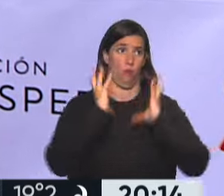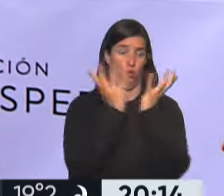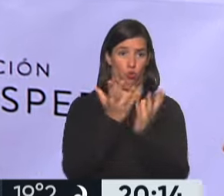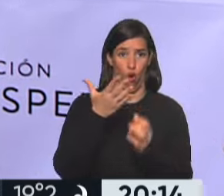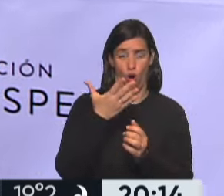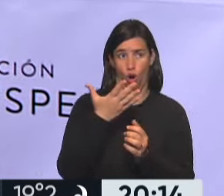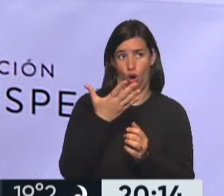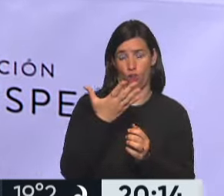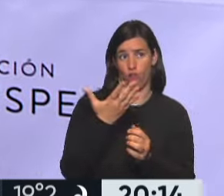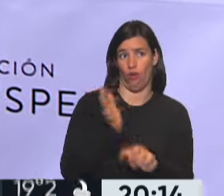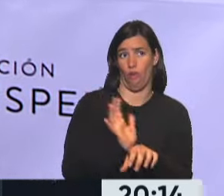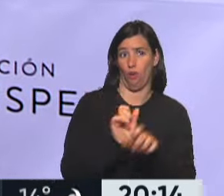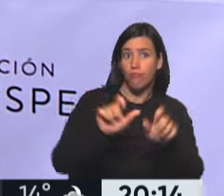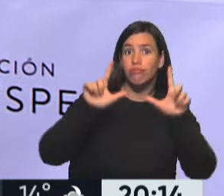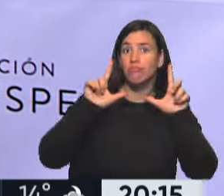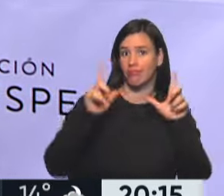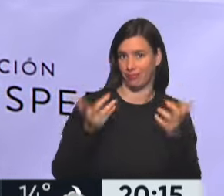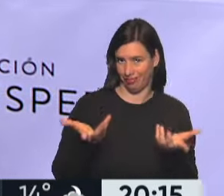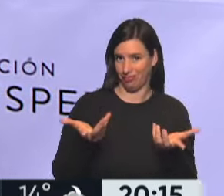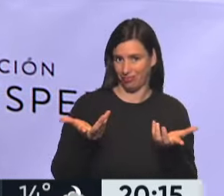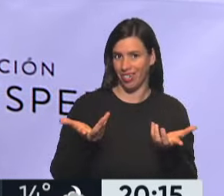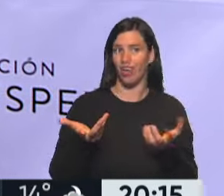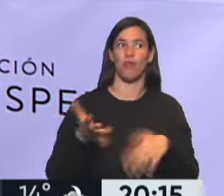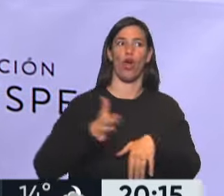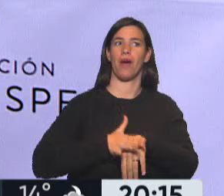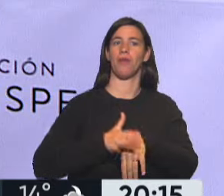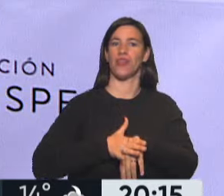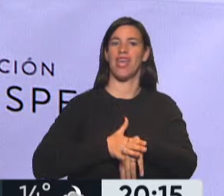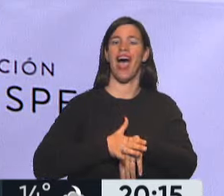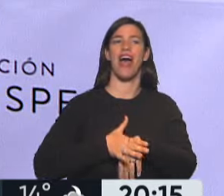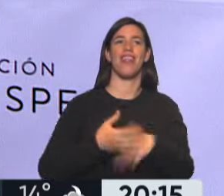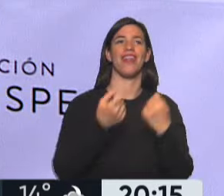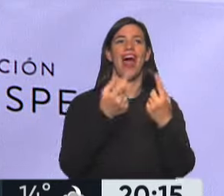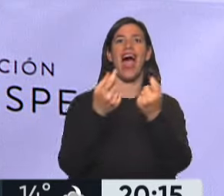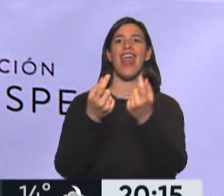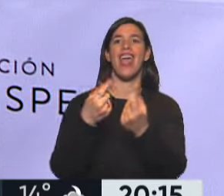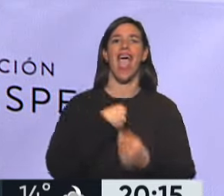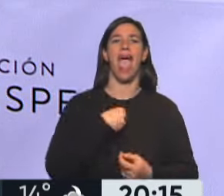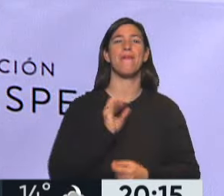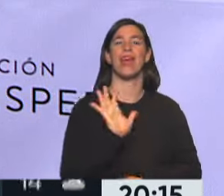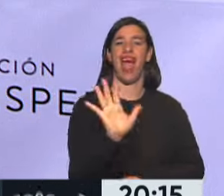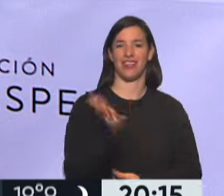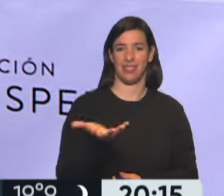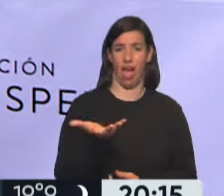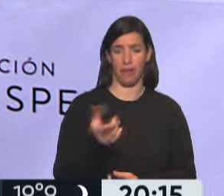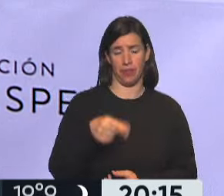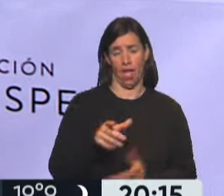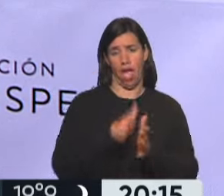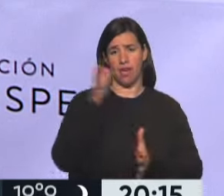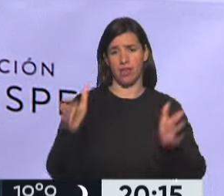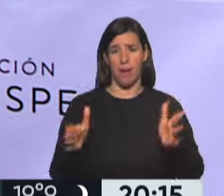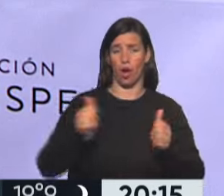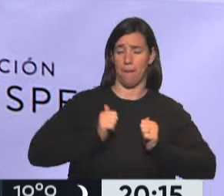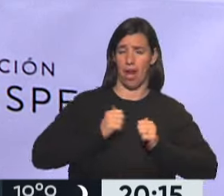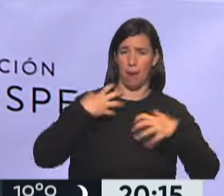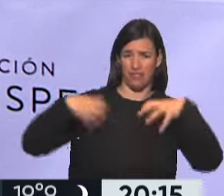la responsabilidad de llevar ese mensaje de esperanza, a pesar de estar en un trasplante en esa época. Quería,